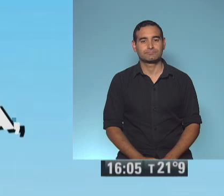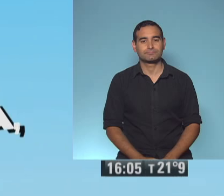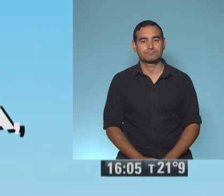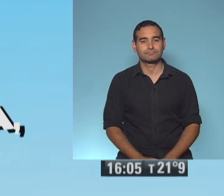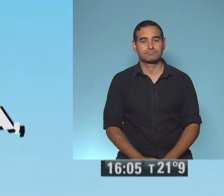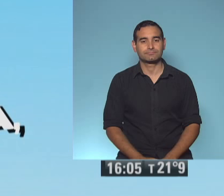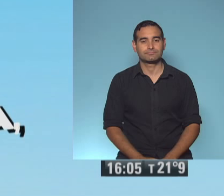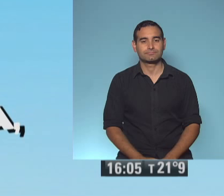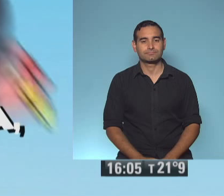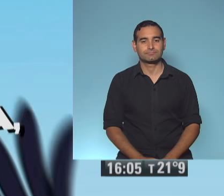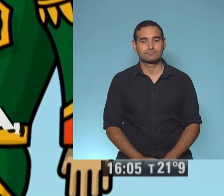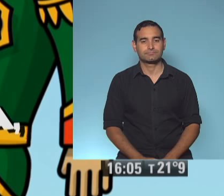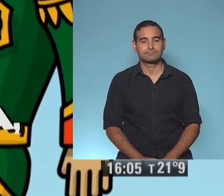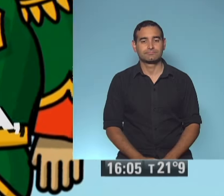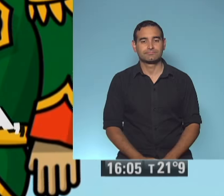Salve, Ángel.